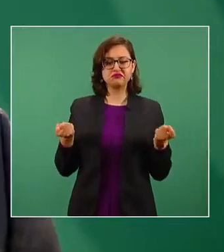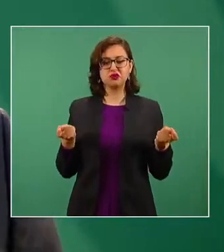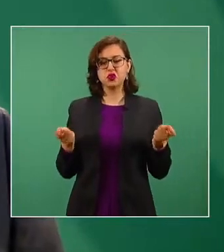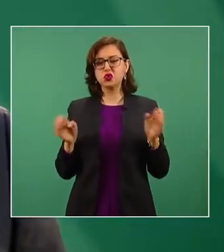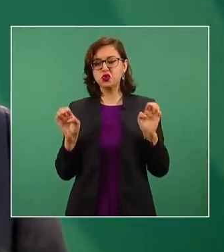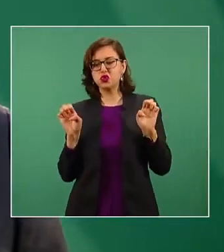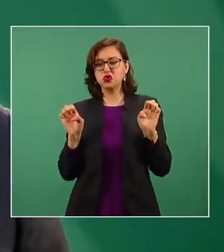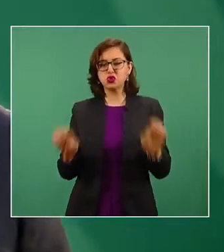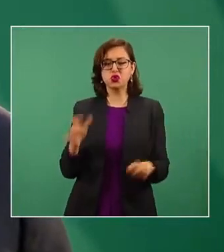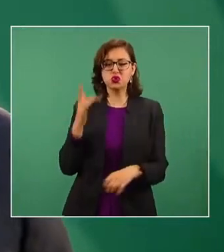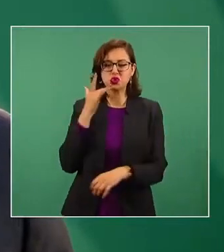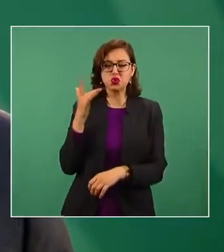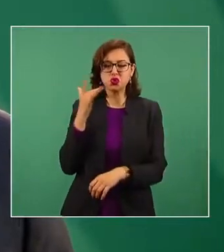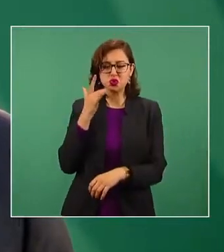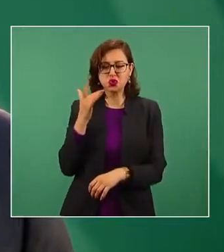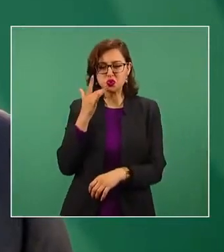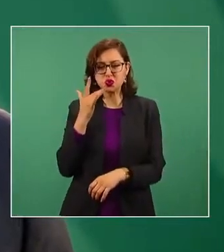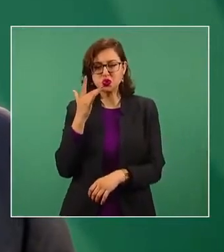ideal,